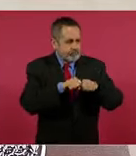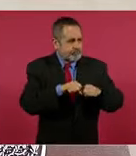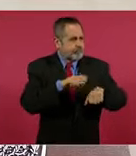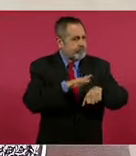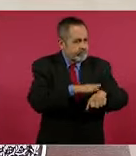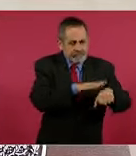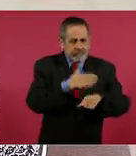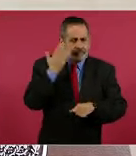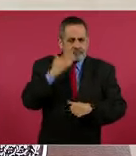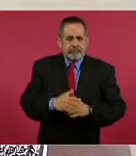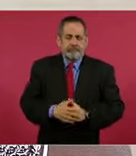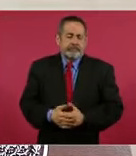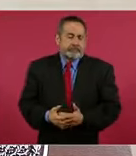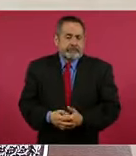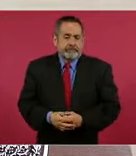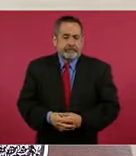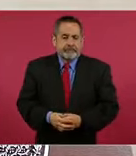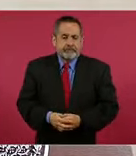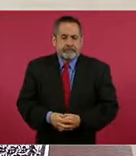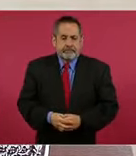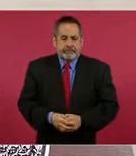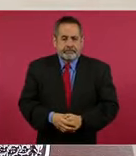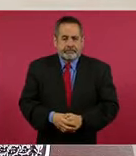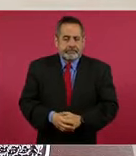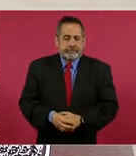porque por lo general es